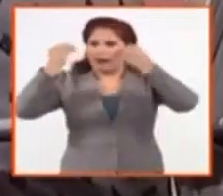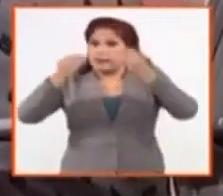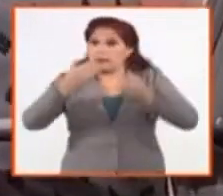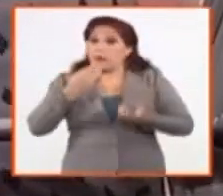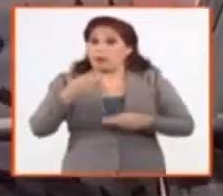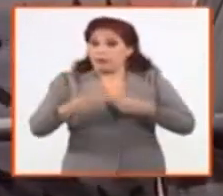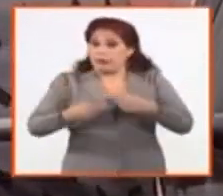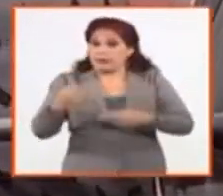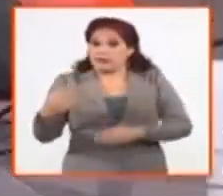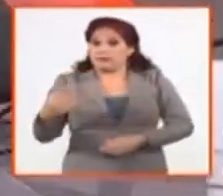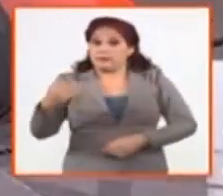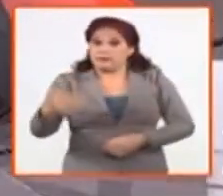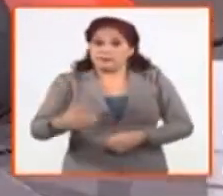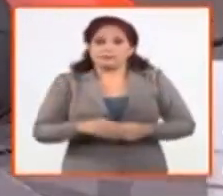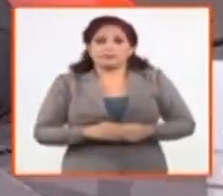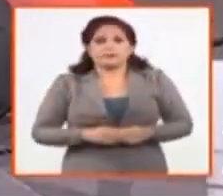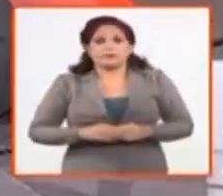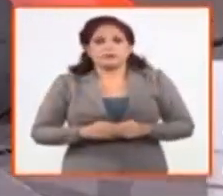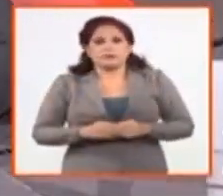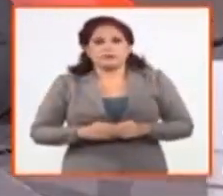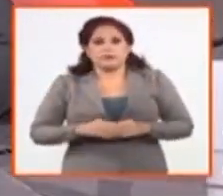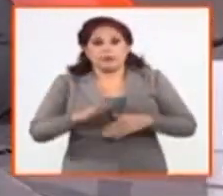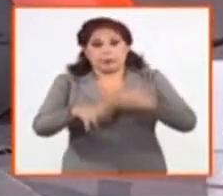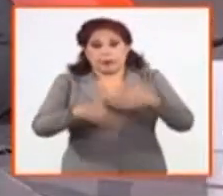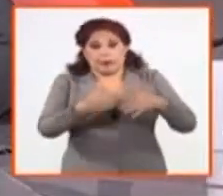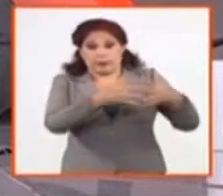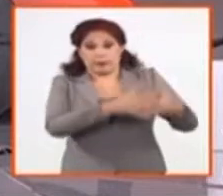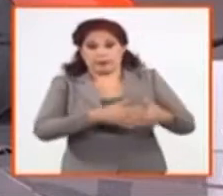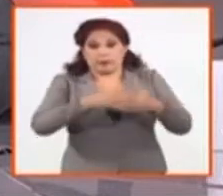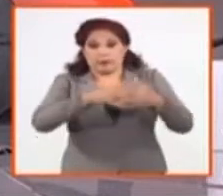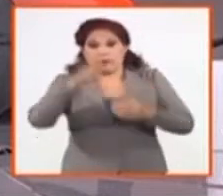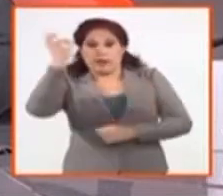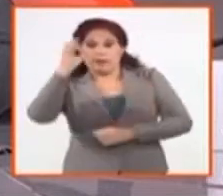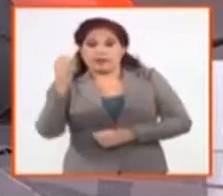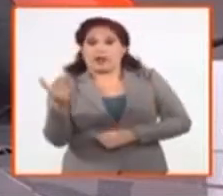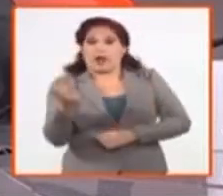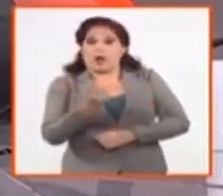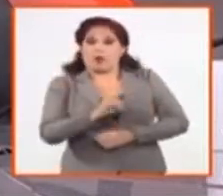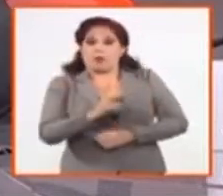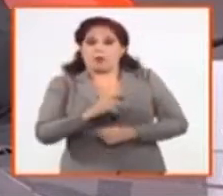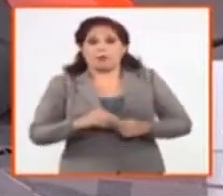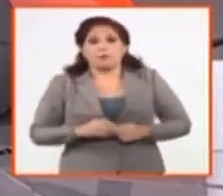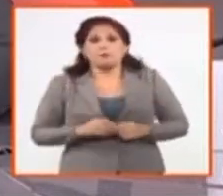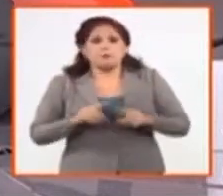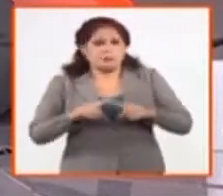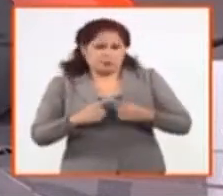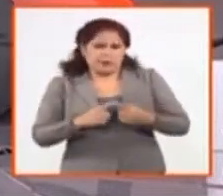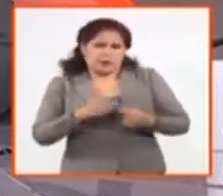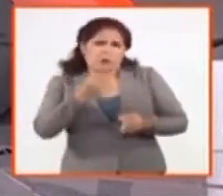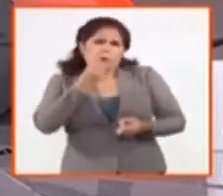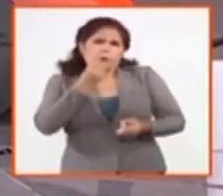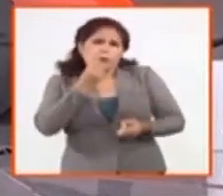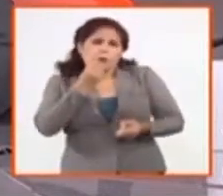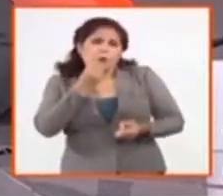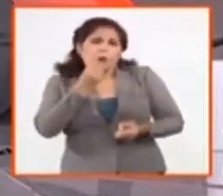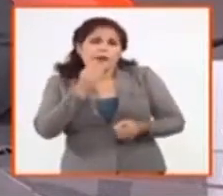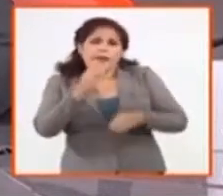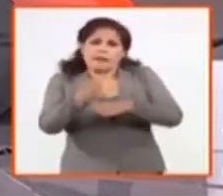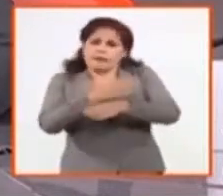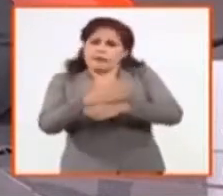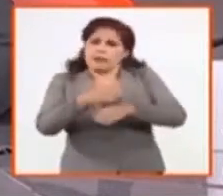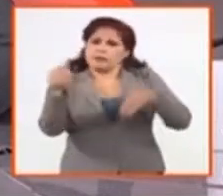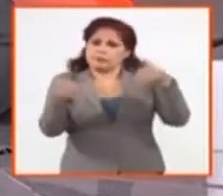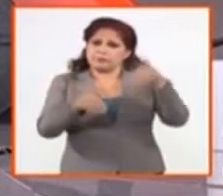este conflicto que tiene como protagonista Afganistán, pero bueno, que implica a muchos actores. Estaremos aquí en la